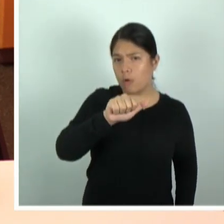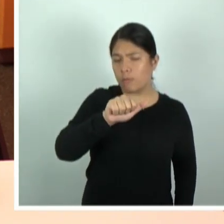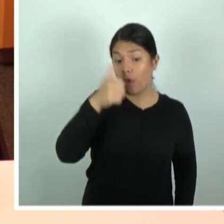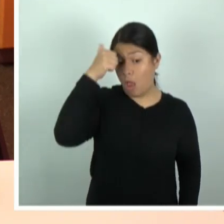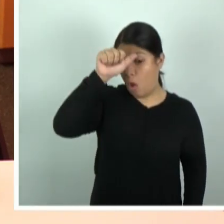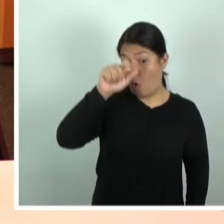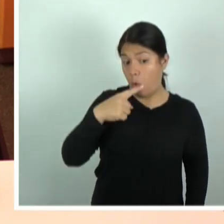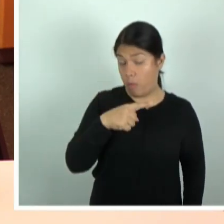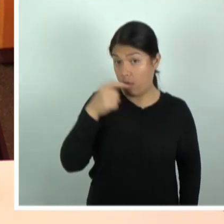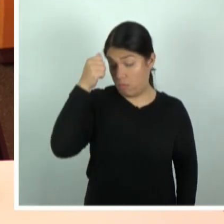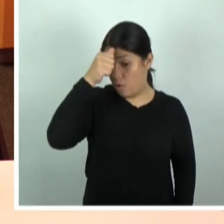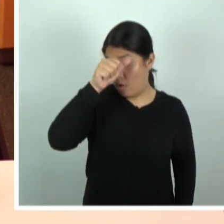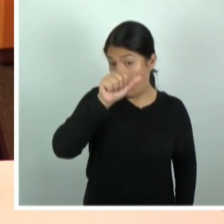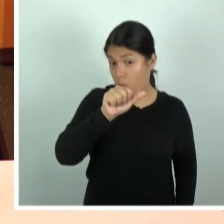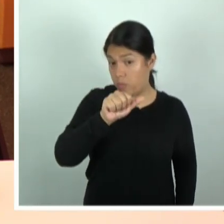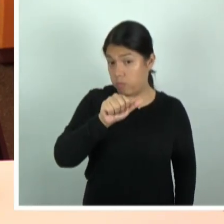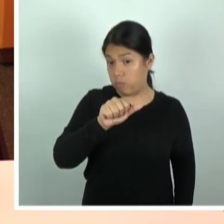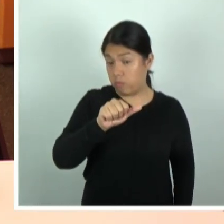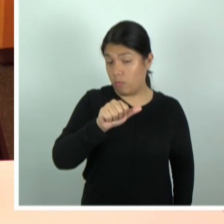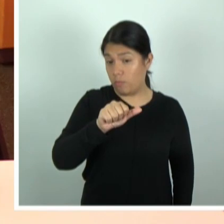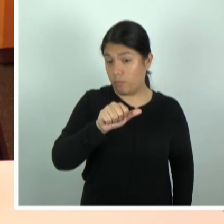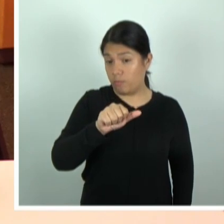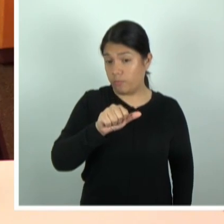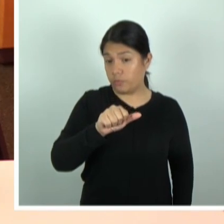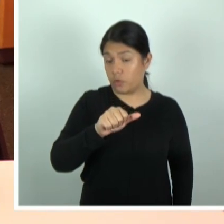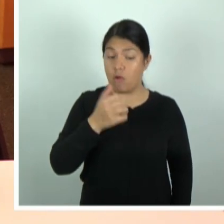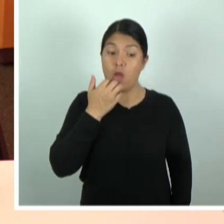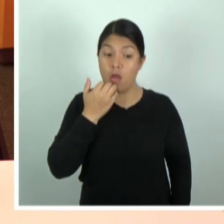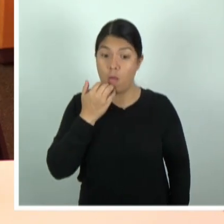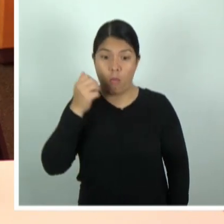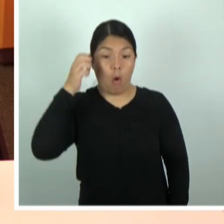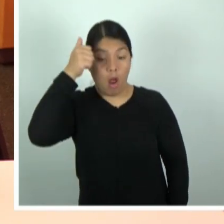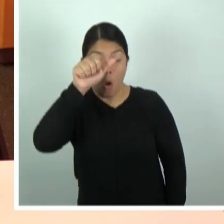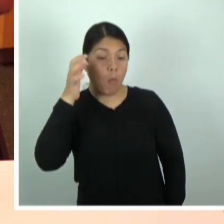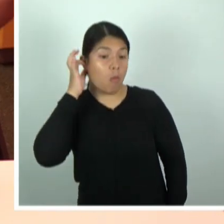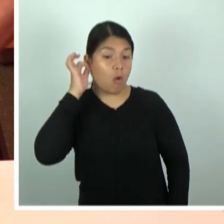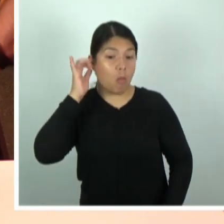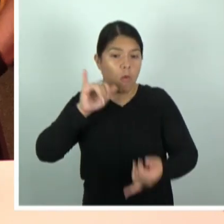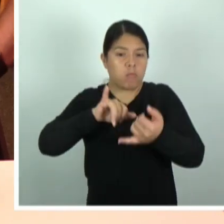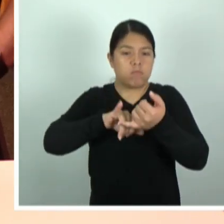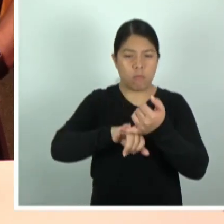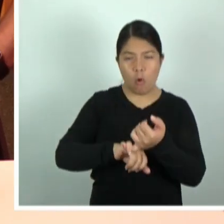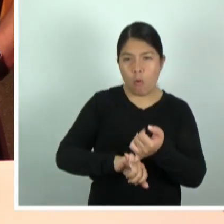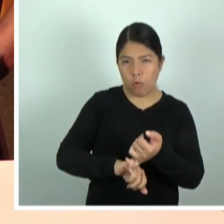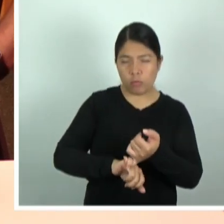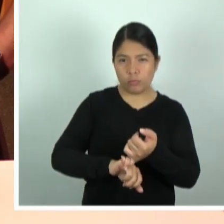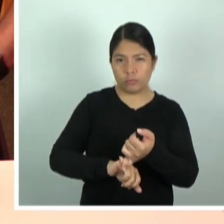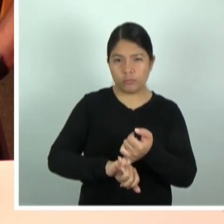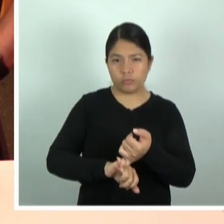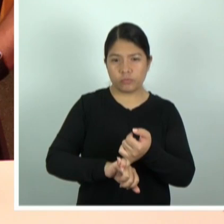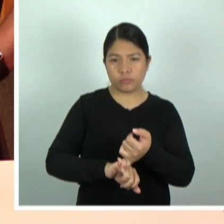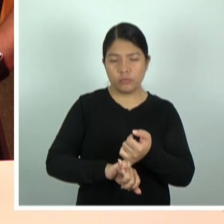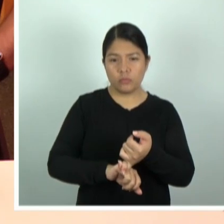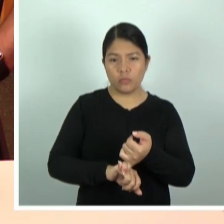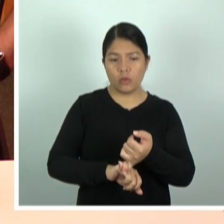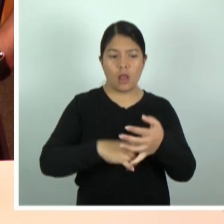hombre dice, un buen ejemplo, el matrimonio, pues hablo a los que conocen ley.